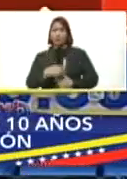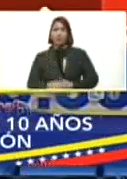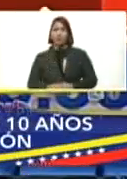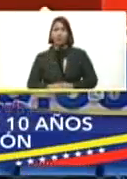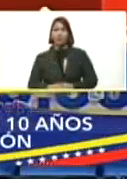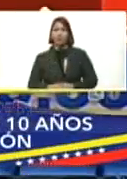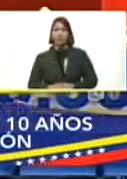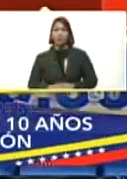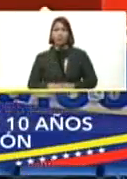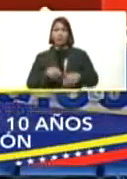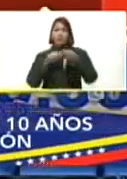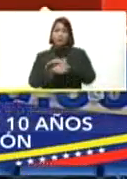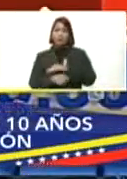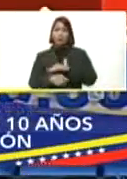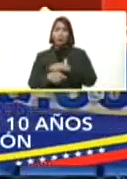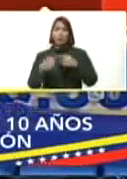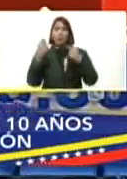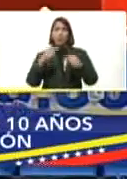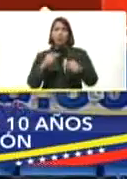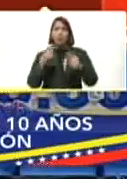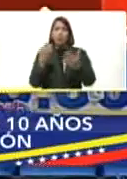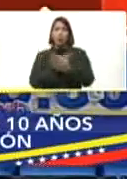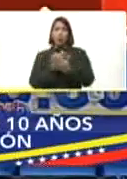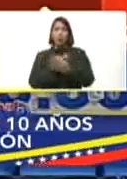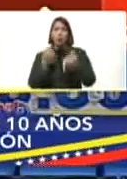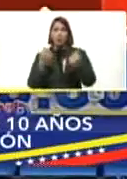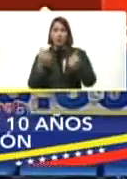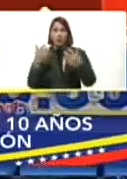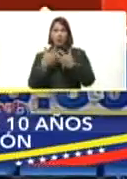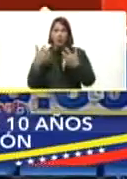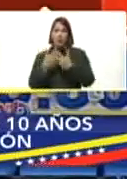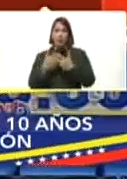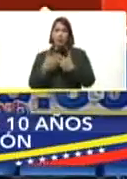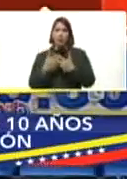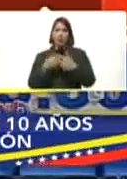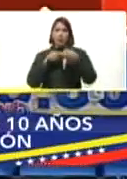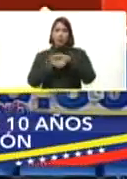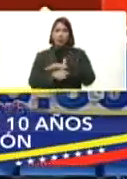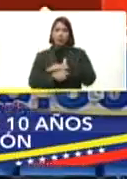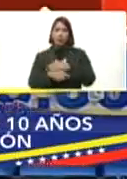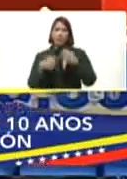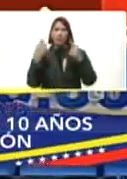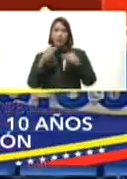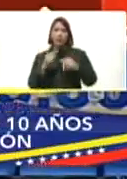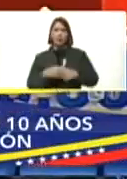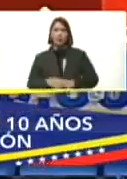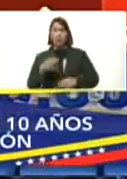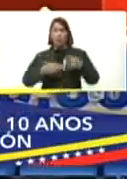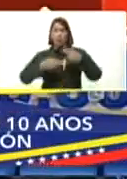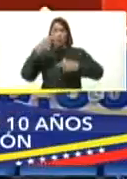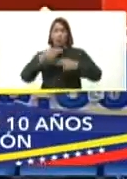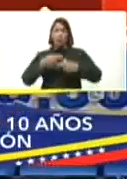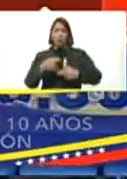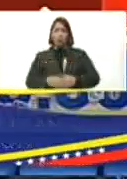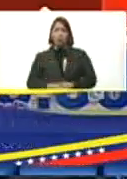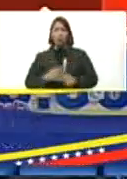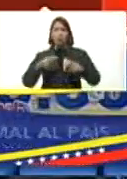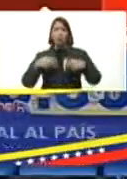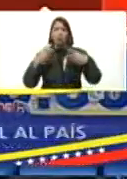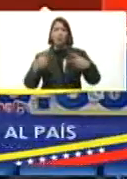en fase de economía de guerra. Y ahora vamos entrando en fase constructiva. Una